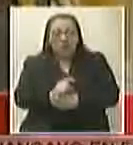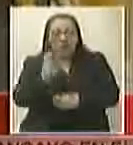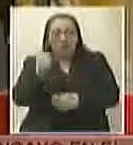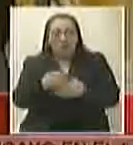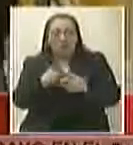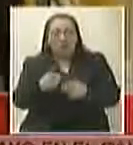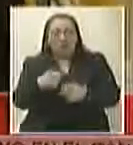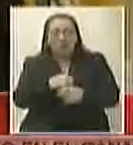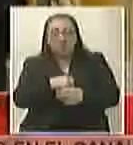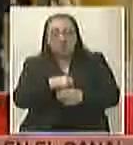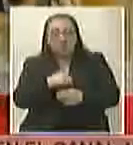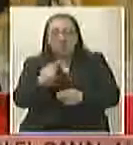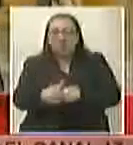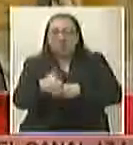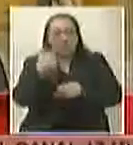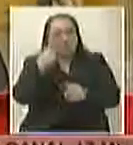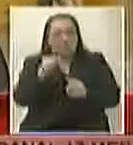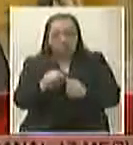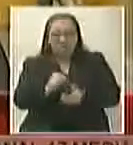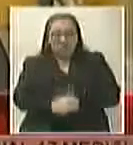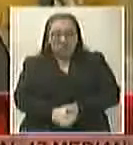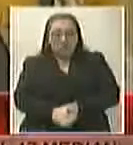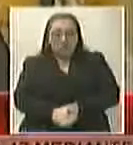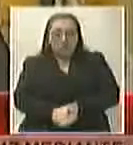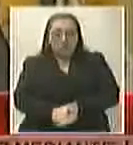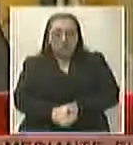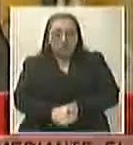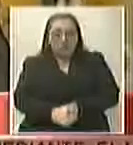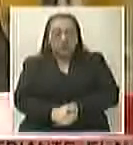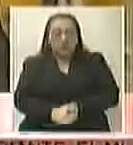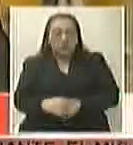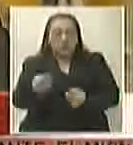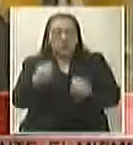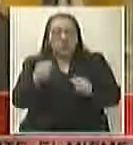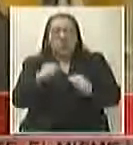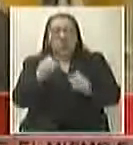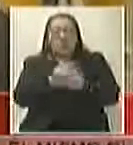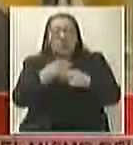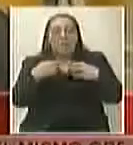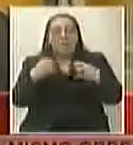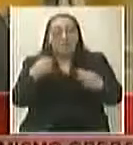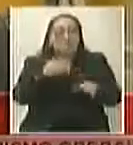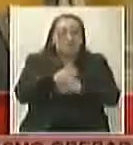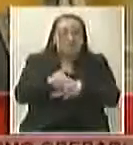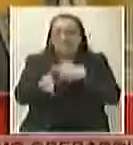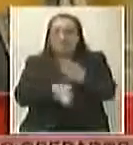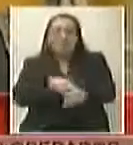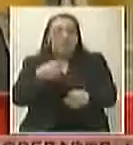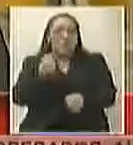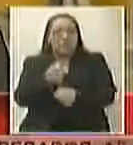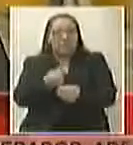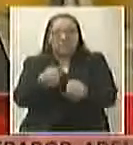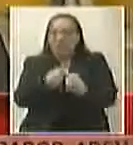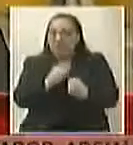Creo que eso es nuestro principal objetivo, no tanto irnos en fuerzas políticas, en una interpelación y los